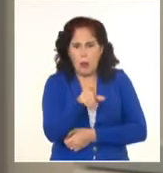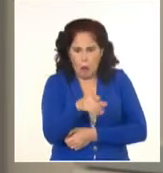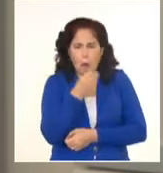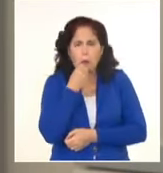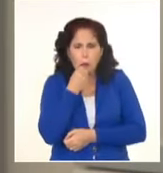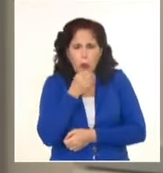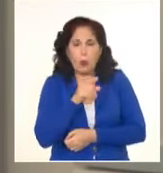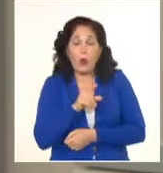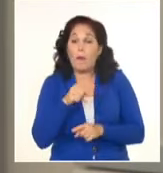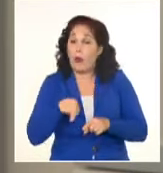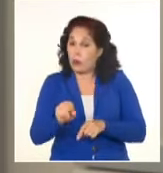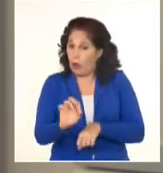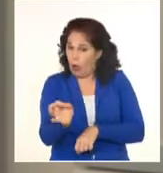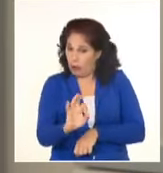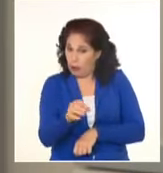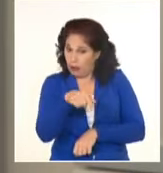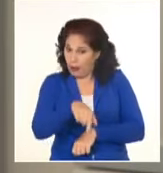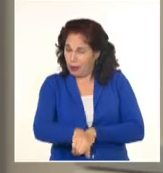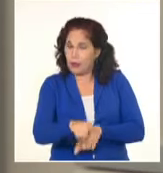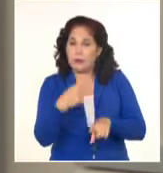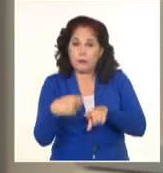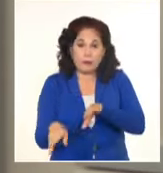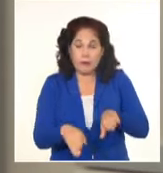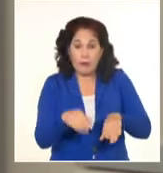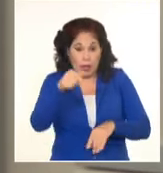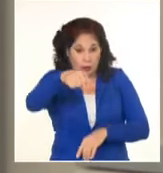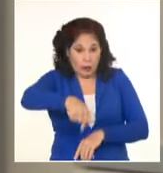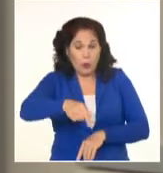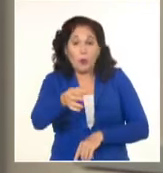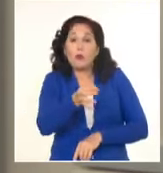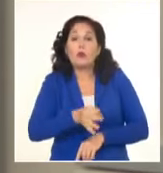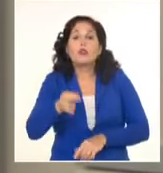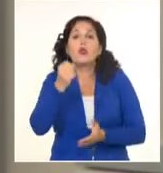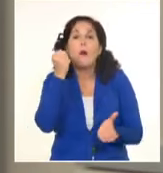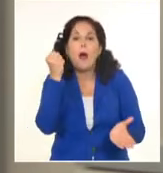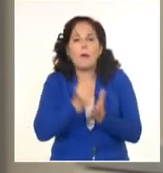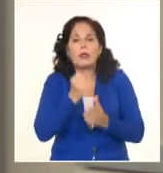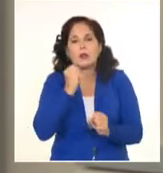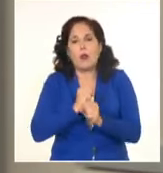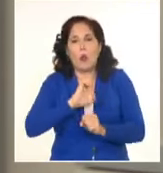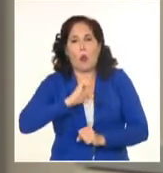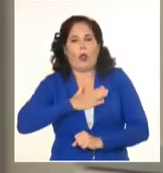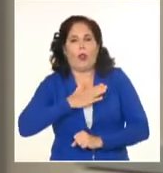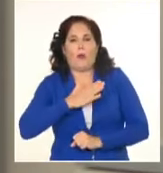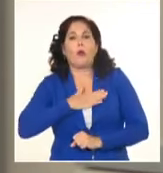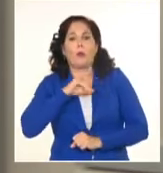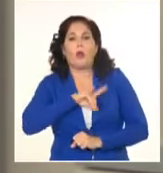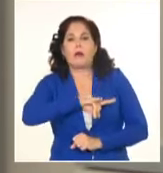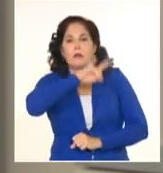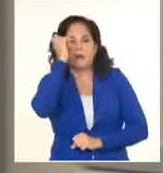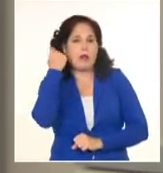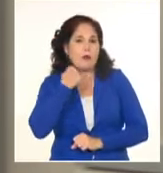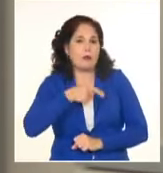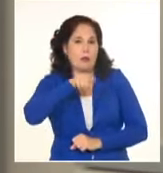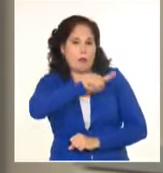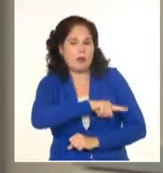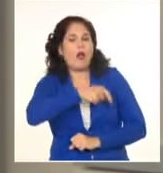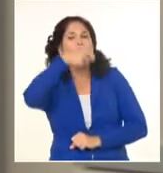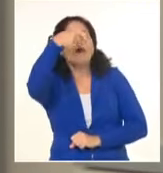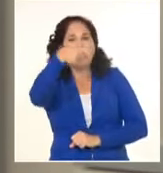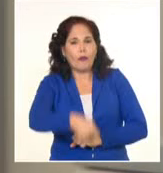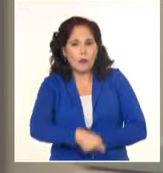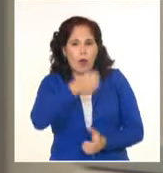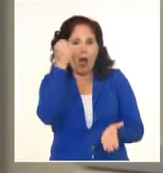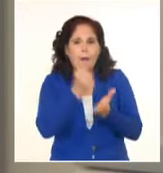agropecuarias. También es importante decir que hasta el día de hoy los municipios aprueban los trabajadores por cuenta propia y desde el año pasado tienen facultad para aprobar